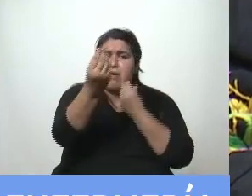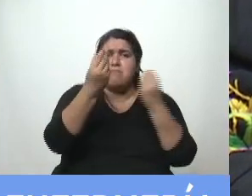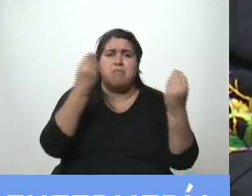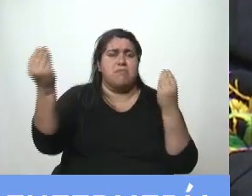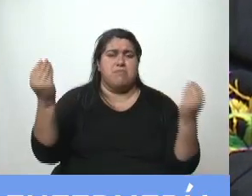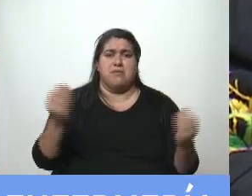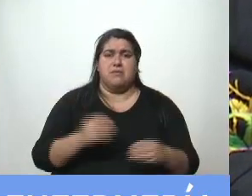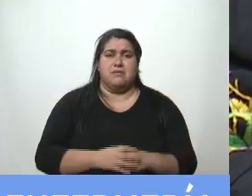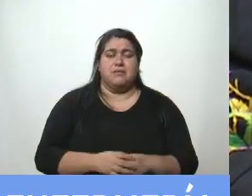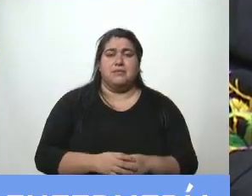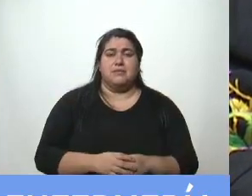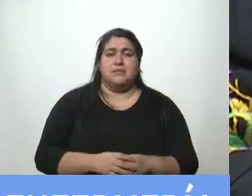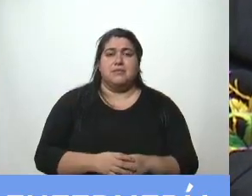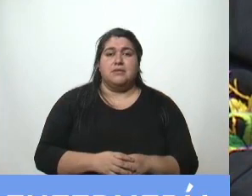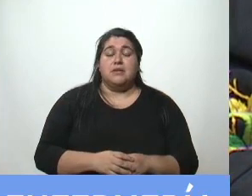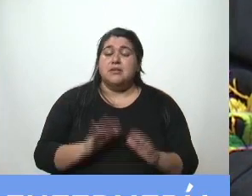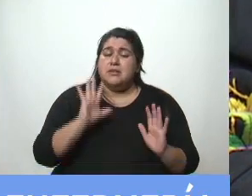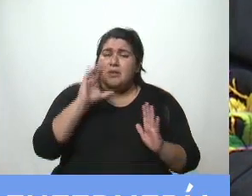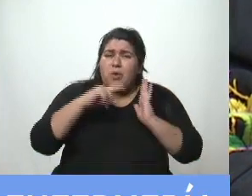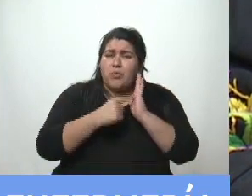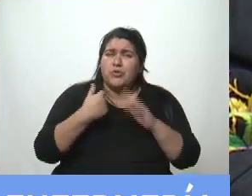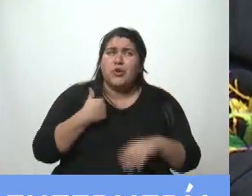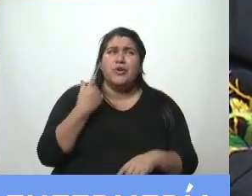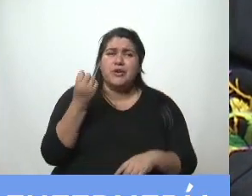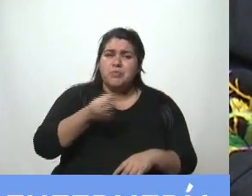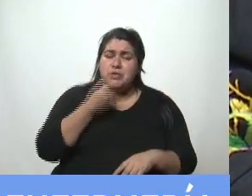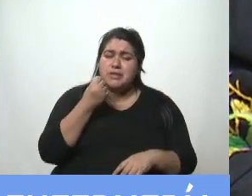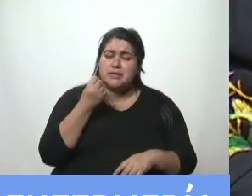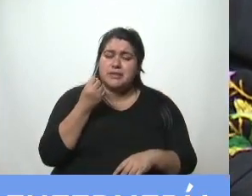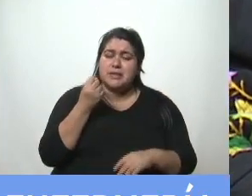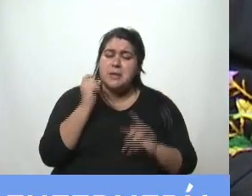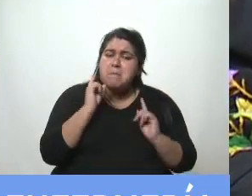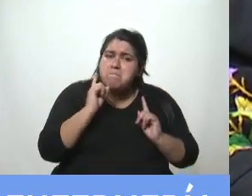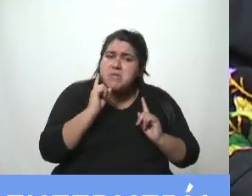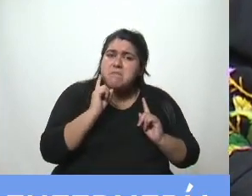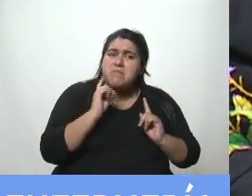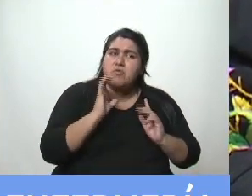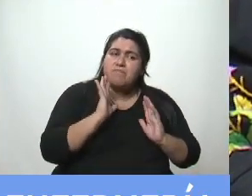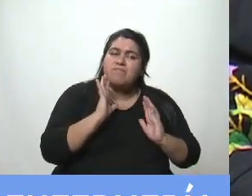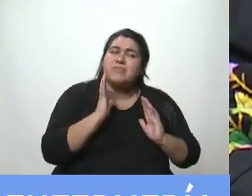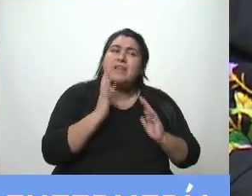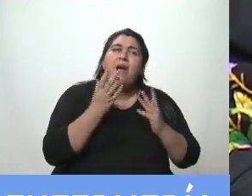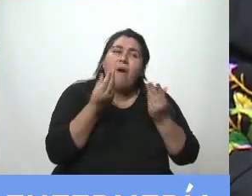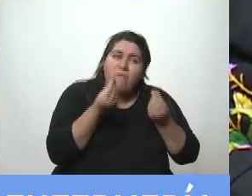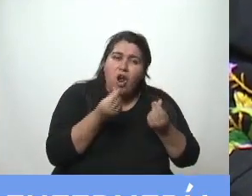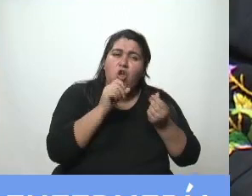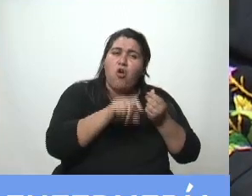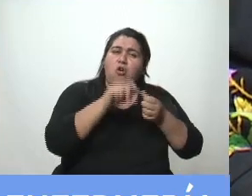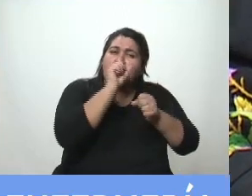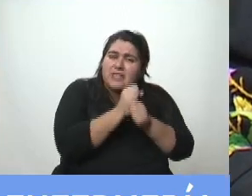Pero es importante que al mismo tiempo valoremos el